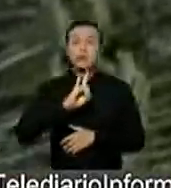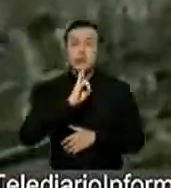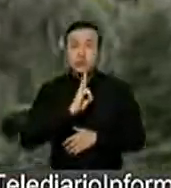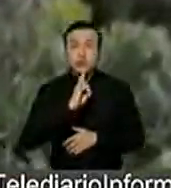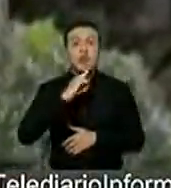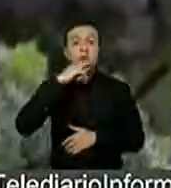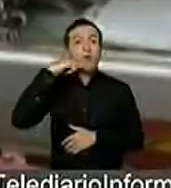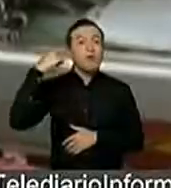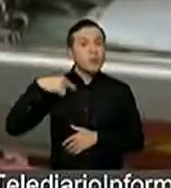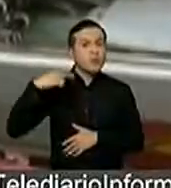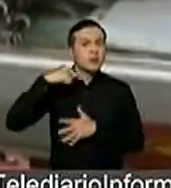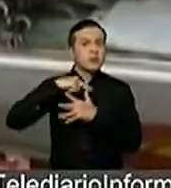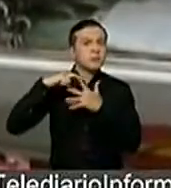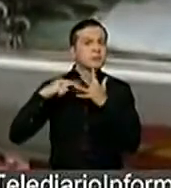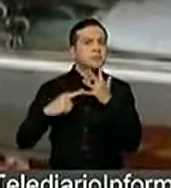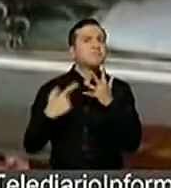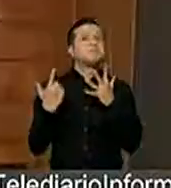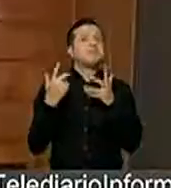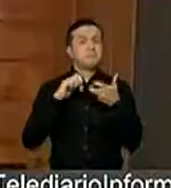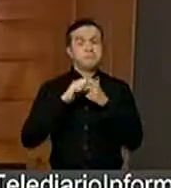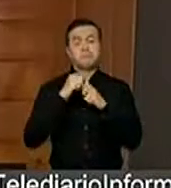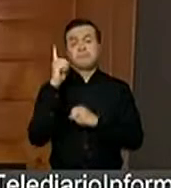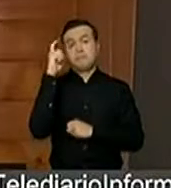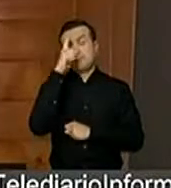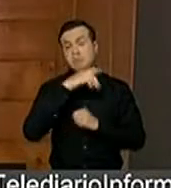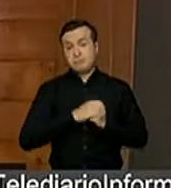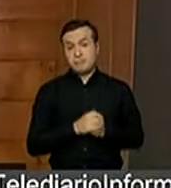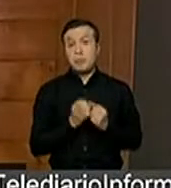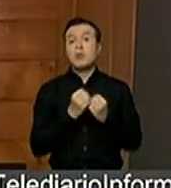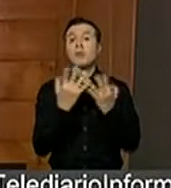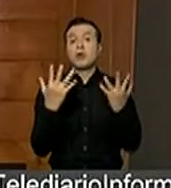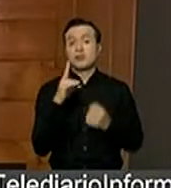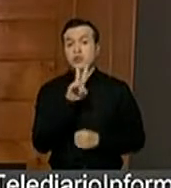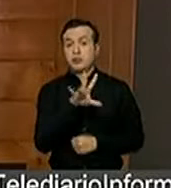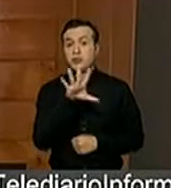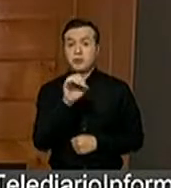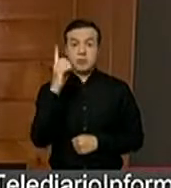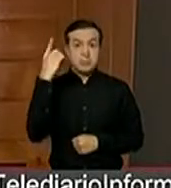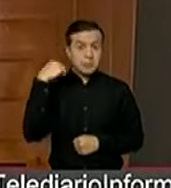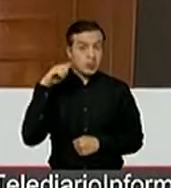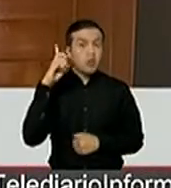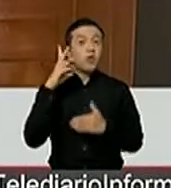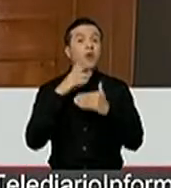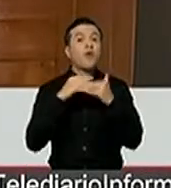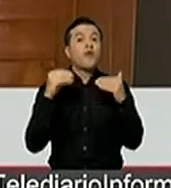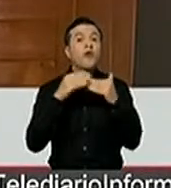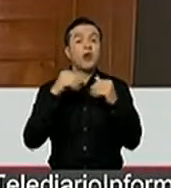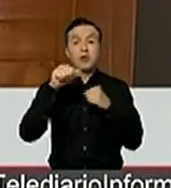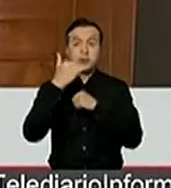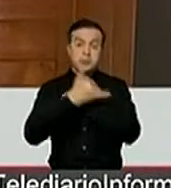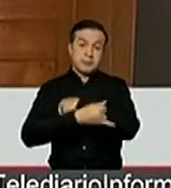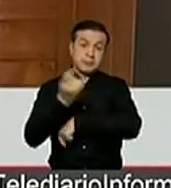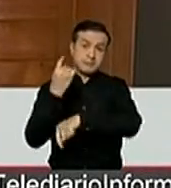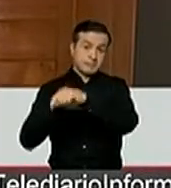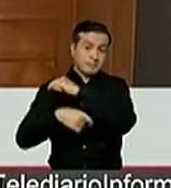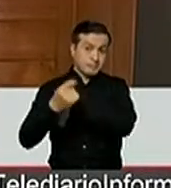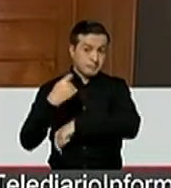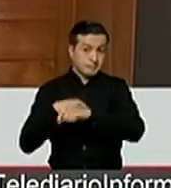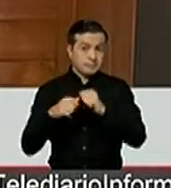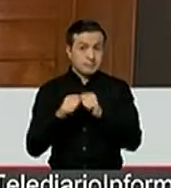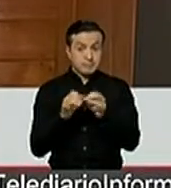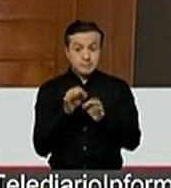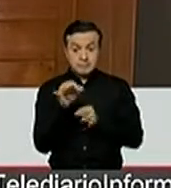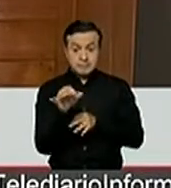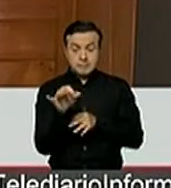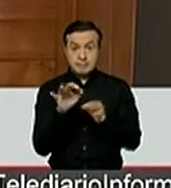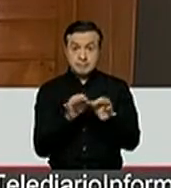otros mercados estarían en riesgo. Y representan 250 millones de dólares de exportación. Las zonas